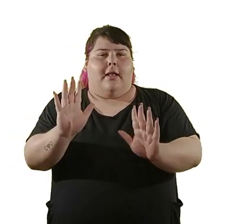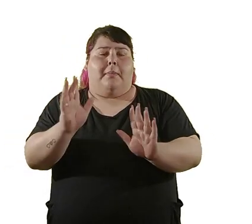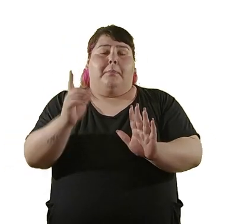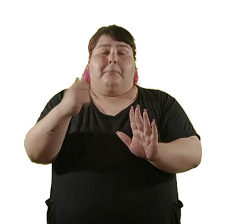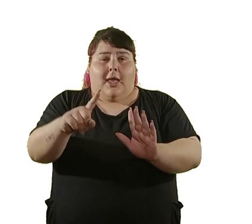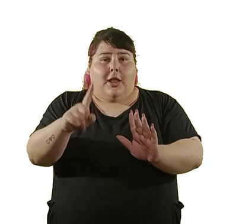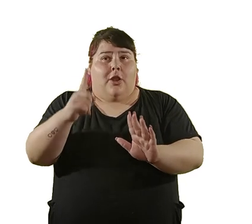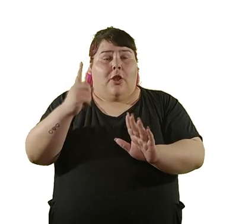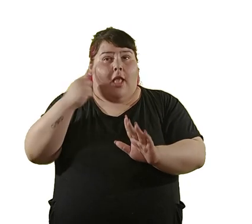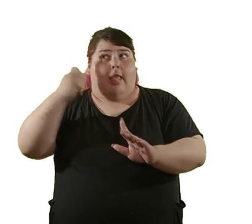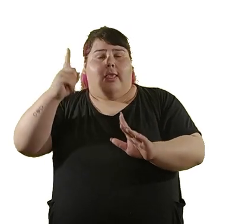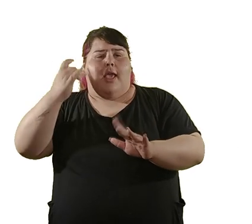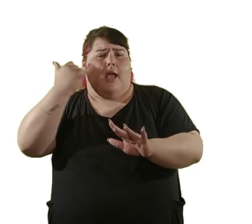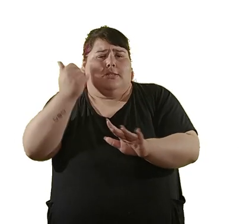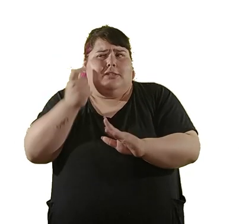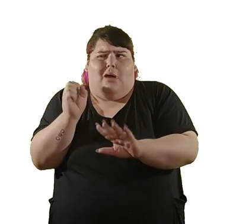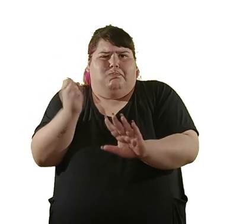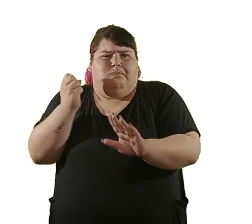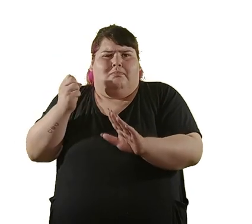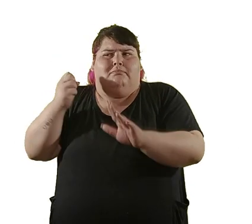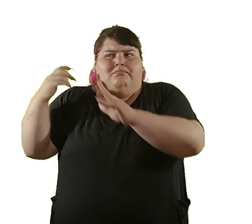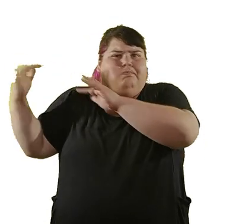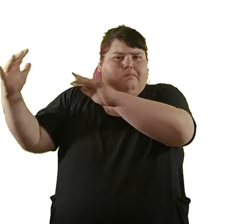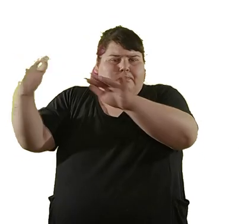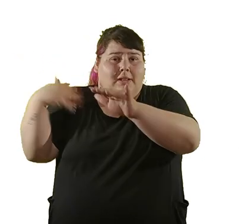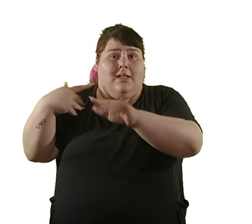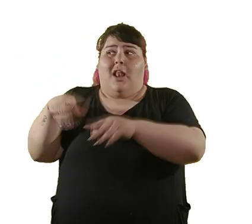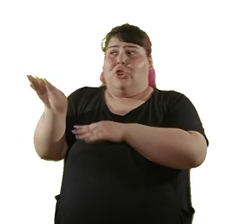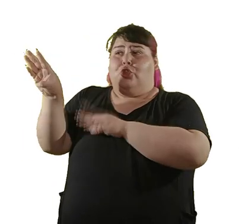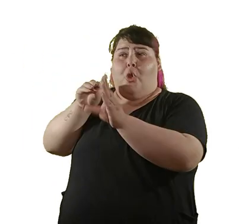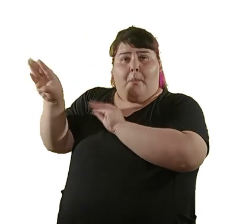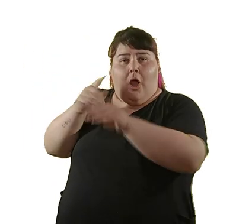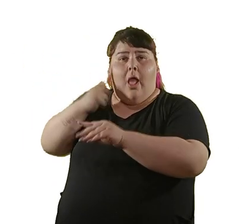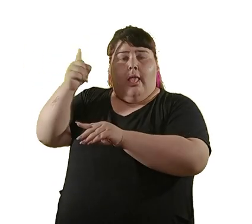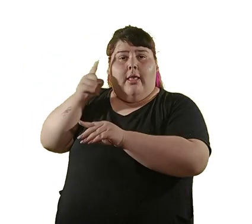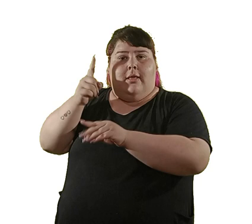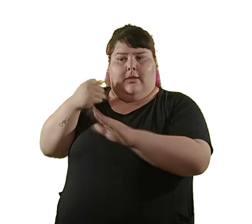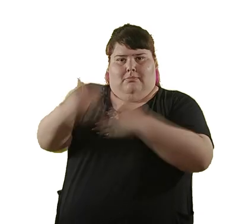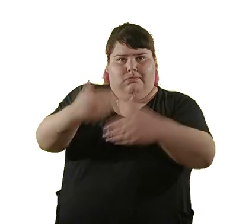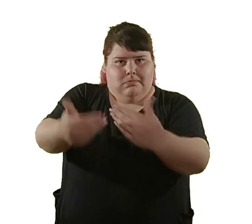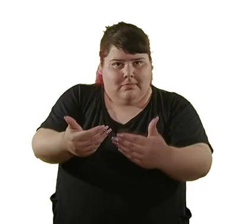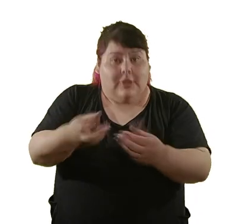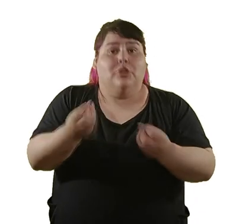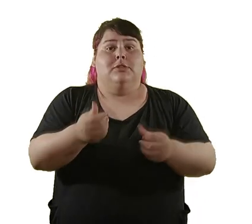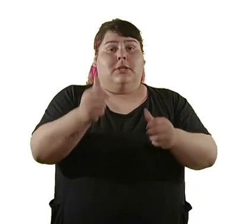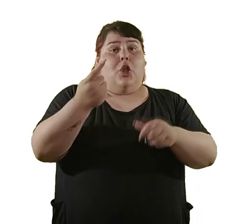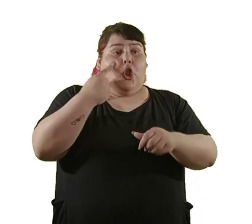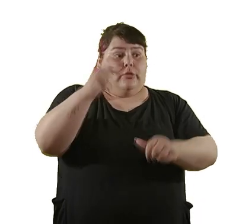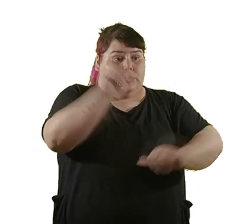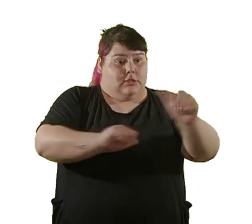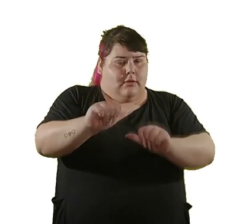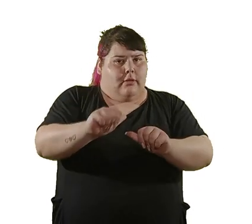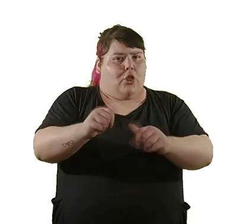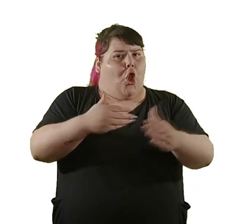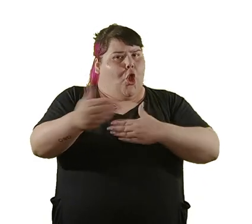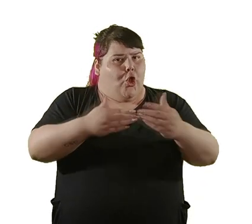esas ideas estaban en el aire, Newton se montó sobre ideas que ya habían tenido otras personas, la construcción del conocimiento científico es a lo largo del